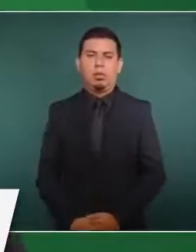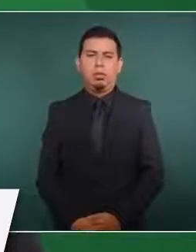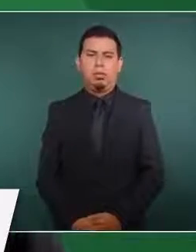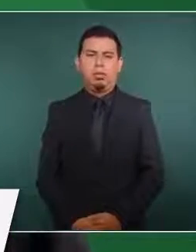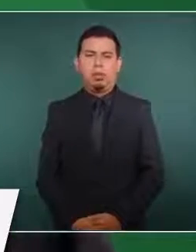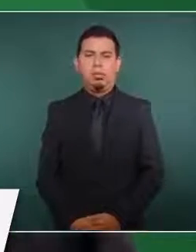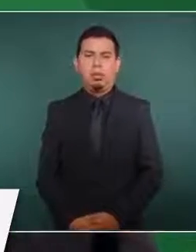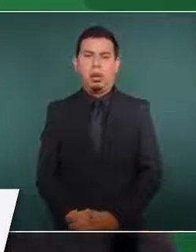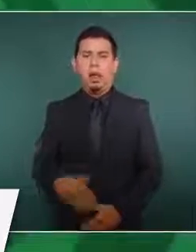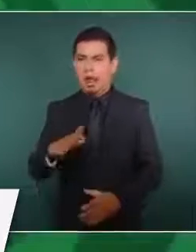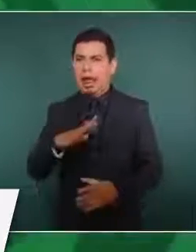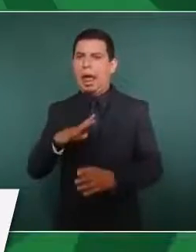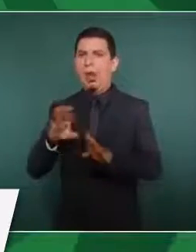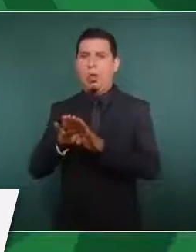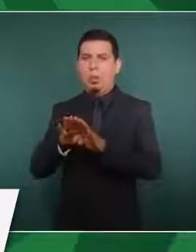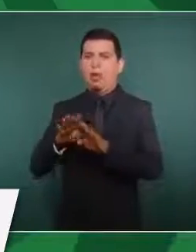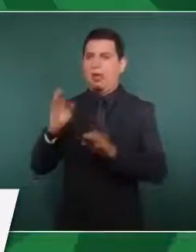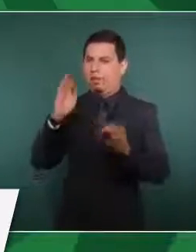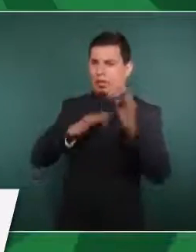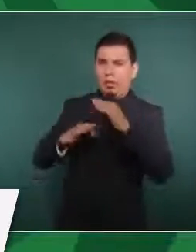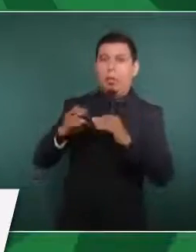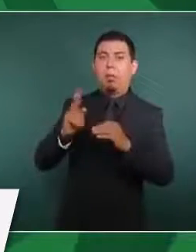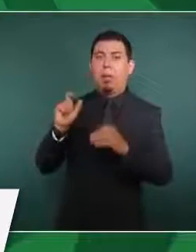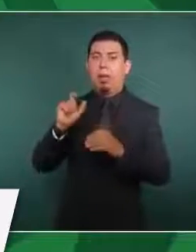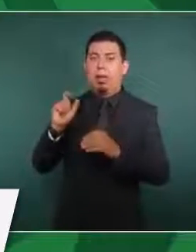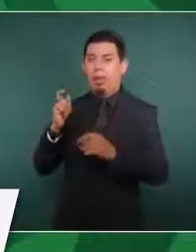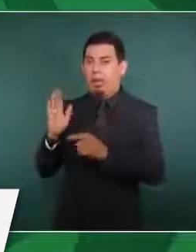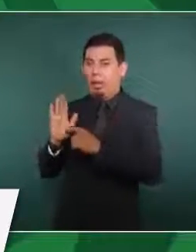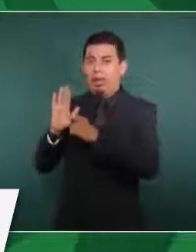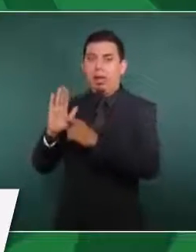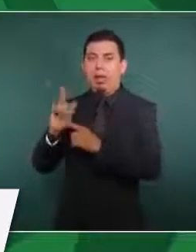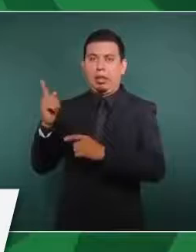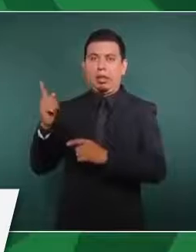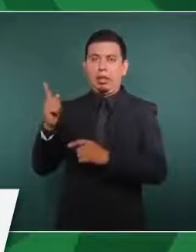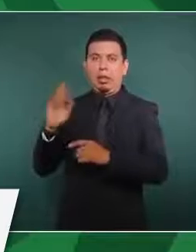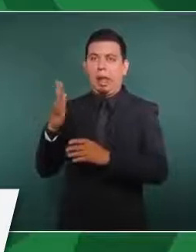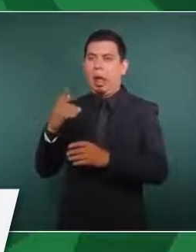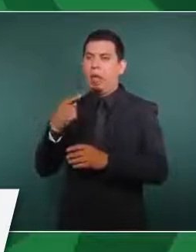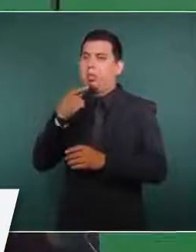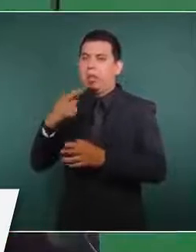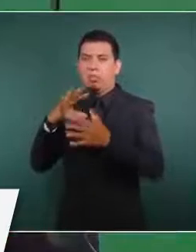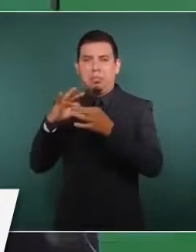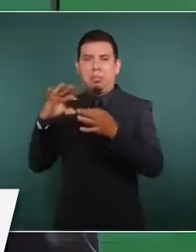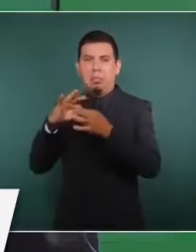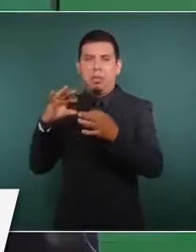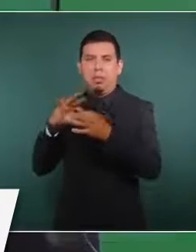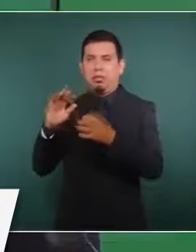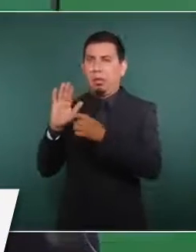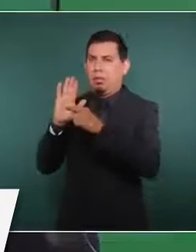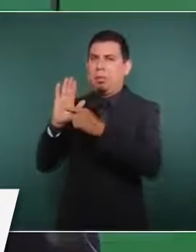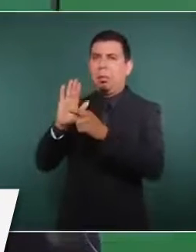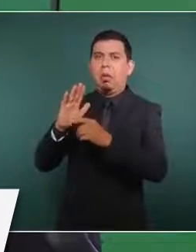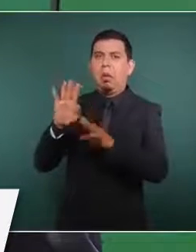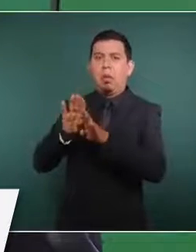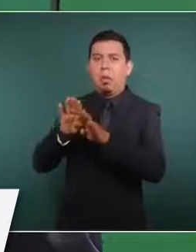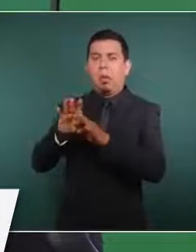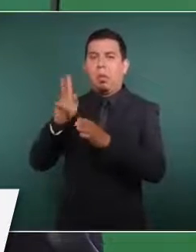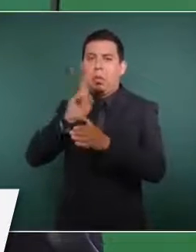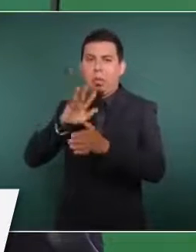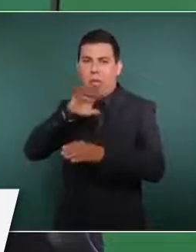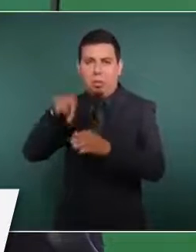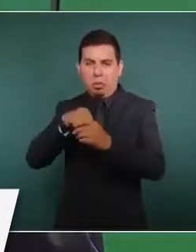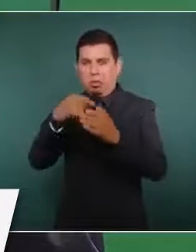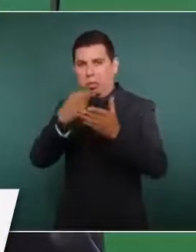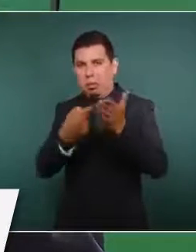Pero ya desde las primeras declaraciones del señor Odebrecht se habló de